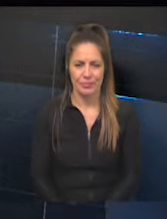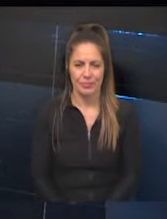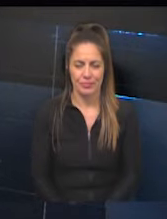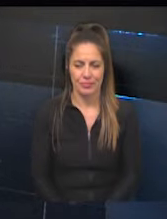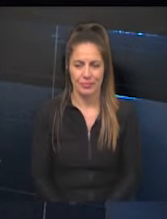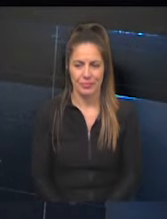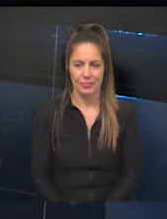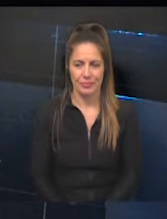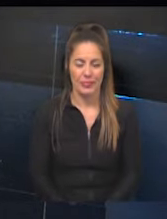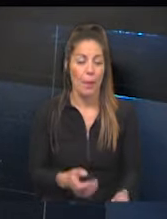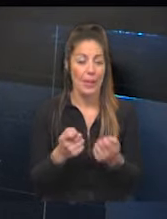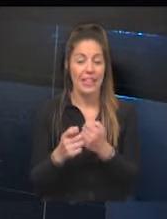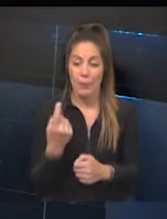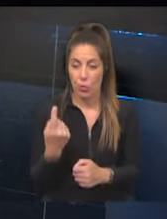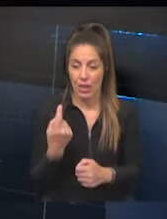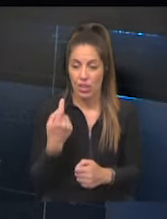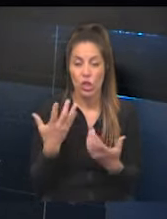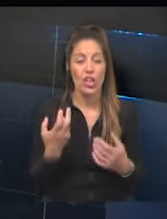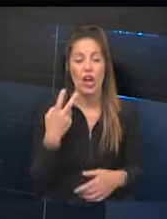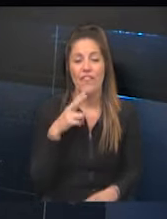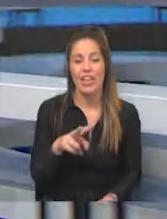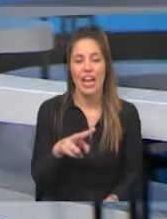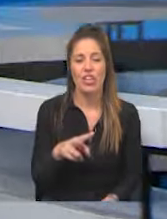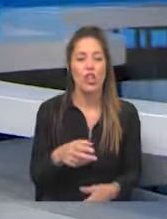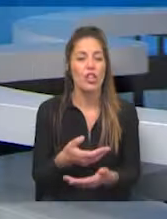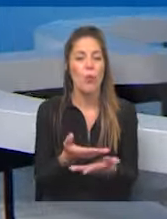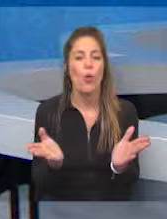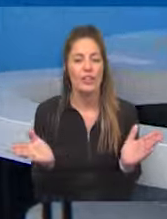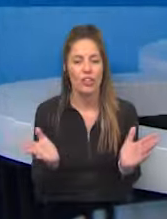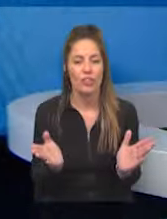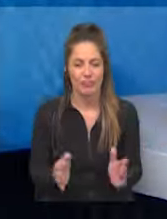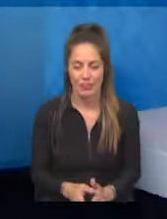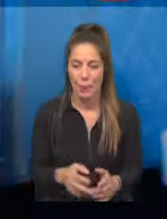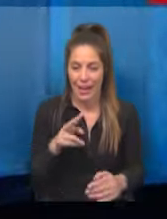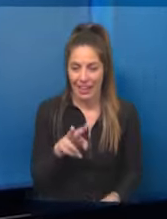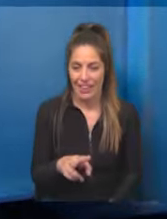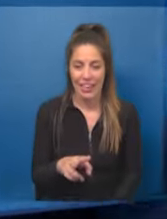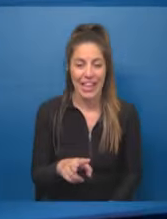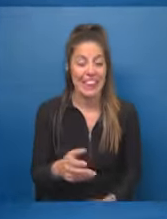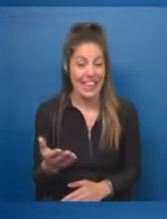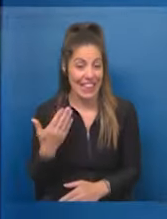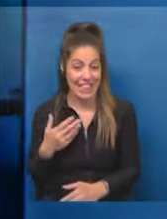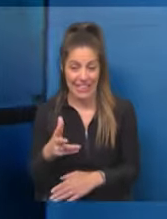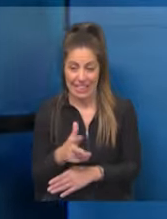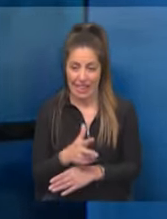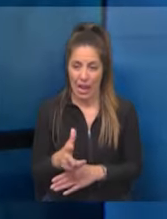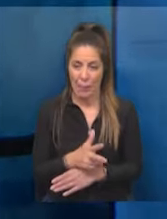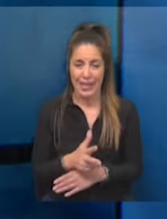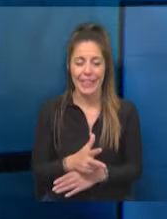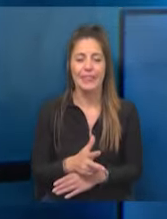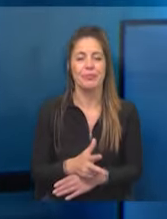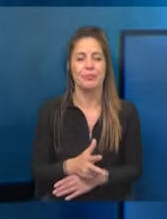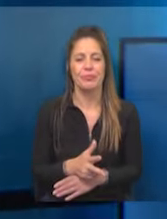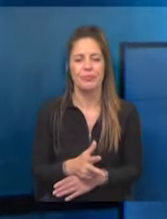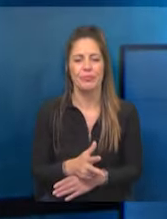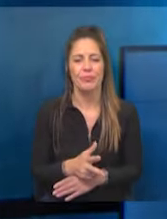prame una para yo quiero que la gente vea a ver dónde muestro para para que vea detrás de cámara el público